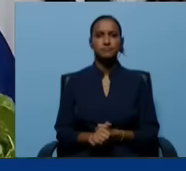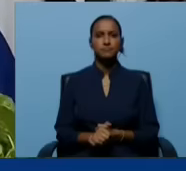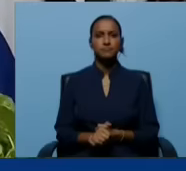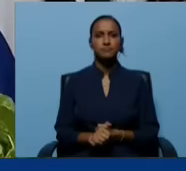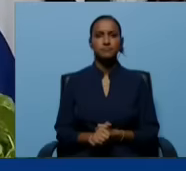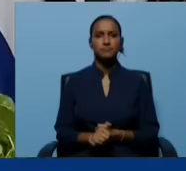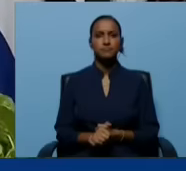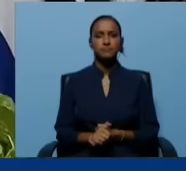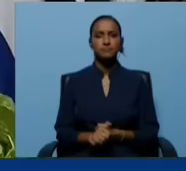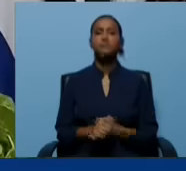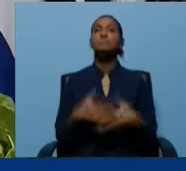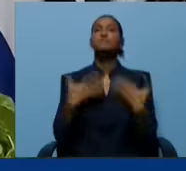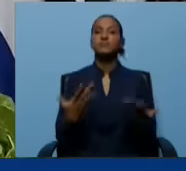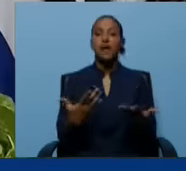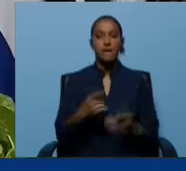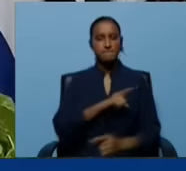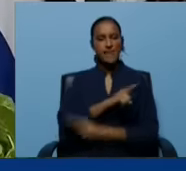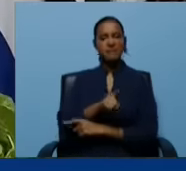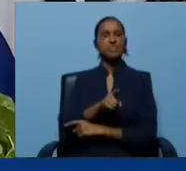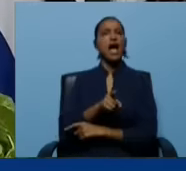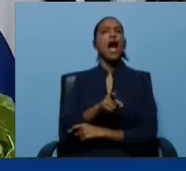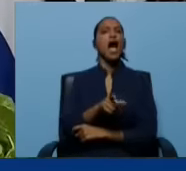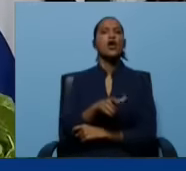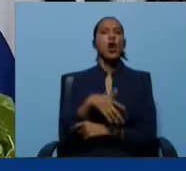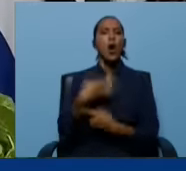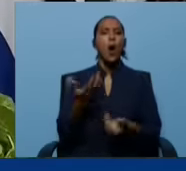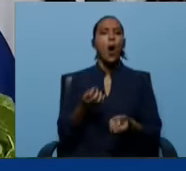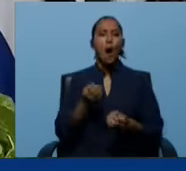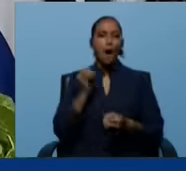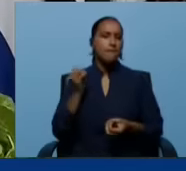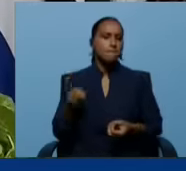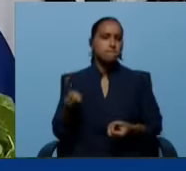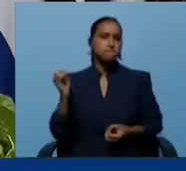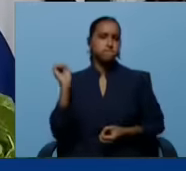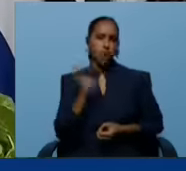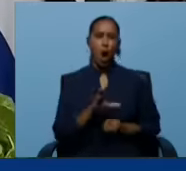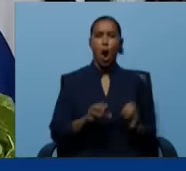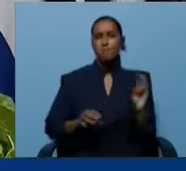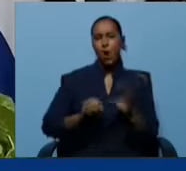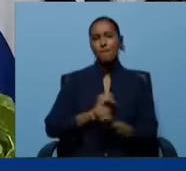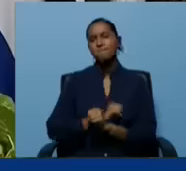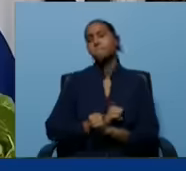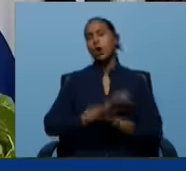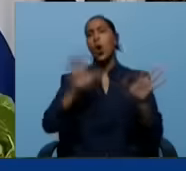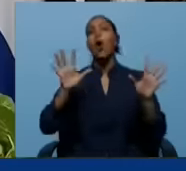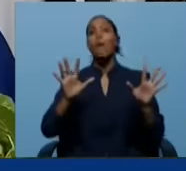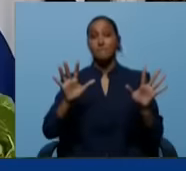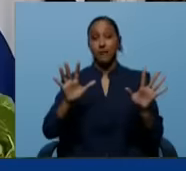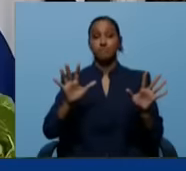mandaron a poner bombas a unos gringos ahí, a unos